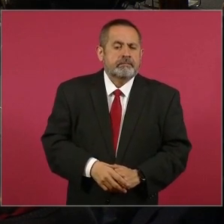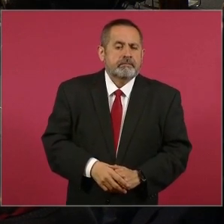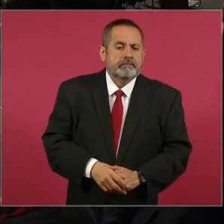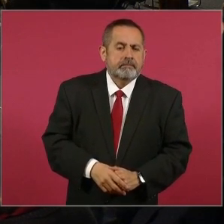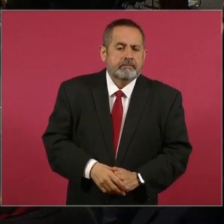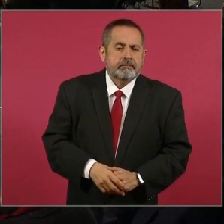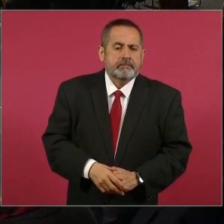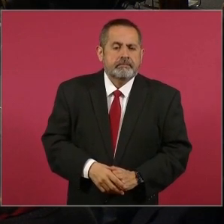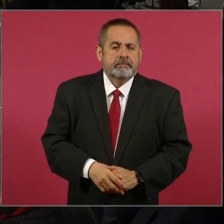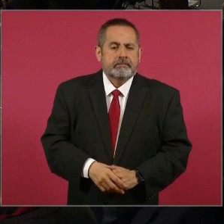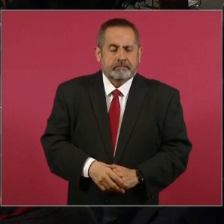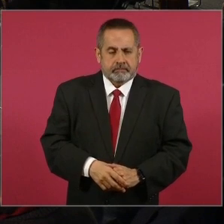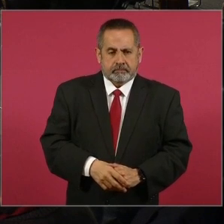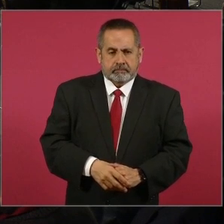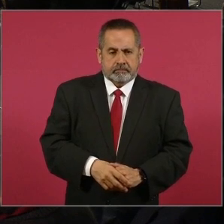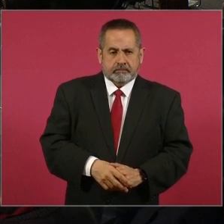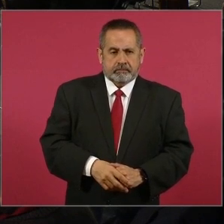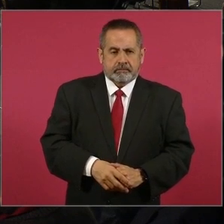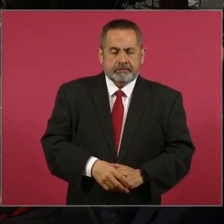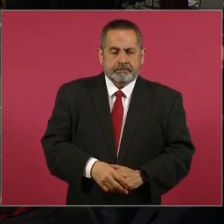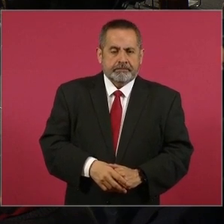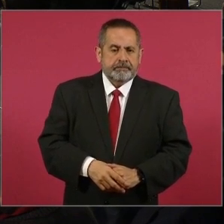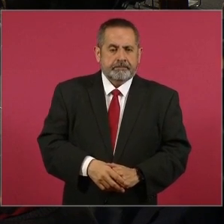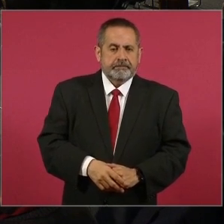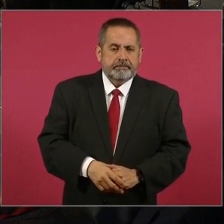Tamaulipas aquí está